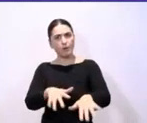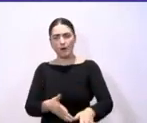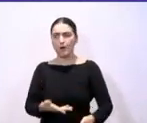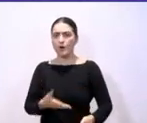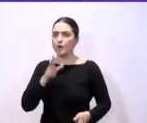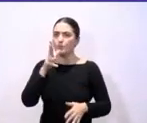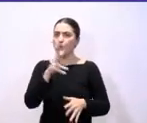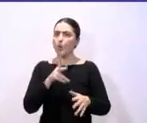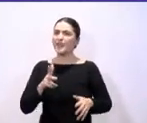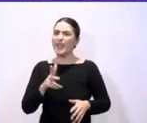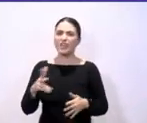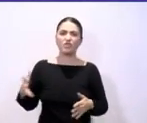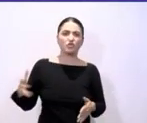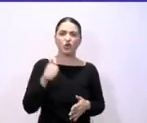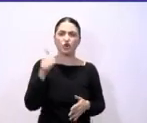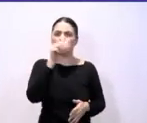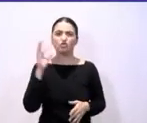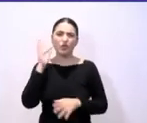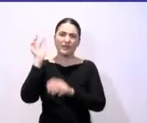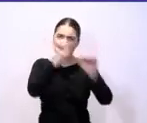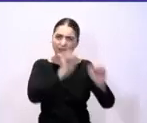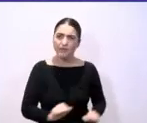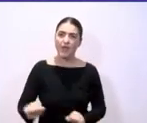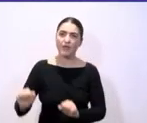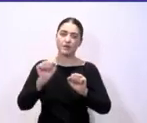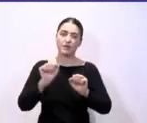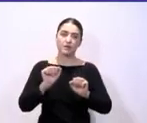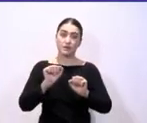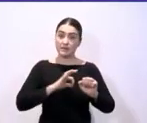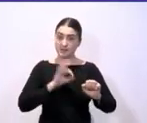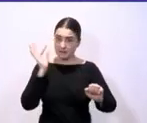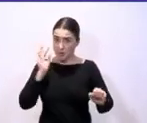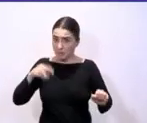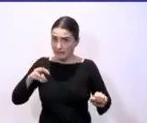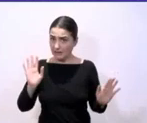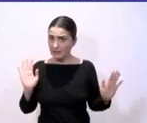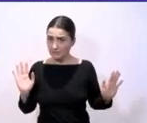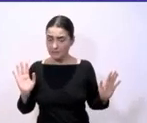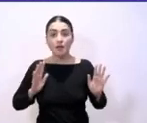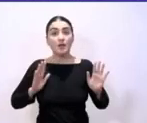los derechos de todos y de todas, ¿verdad, señora Martín? Y decían,